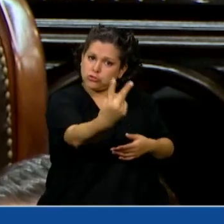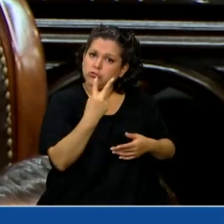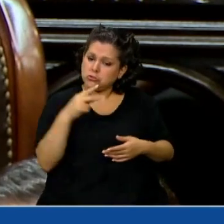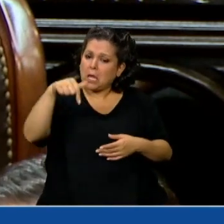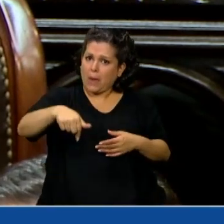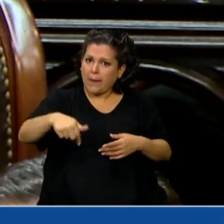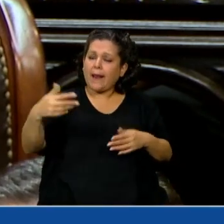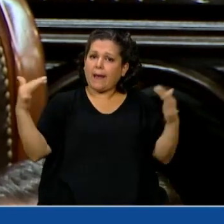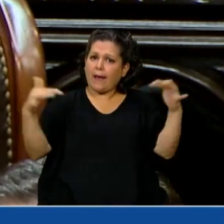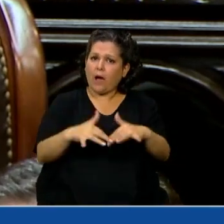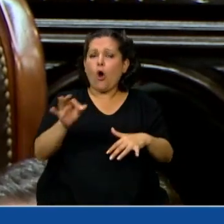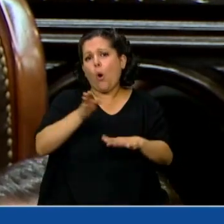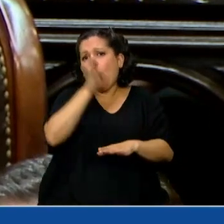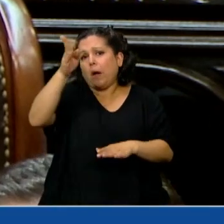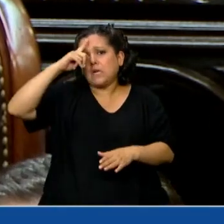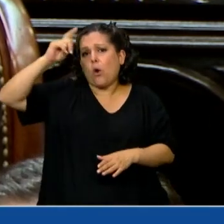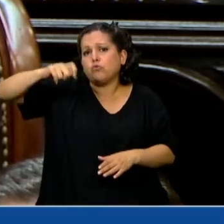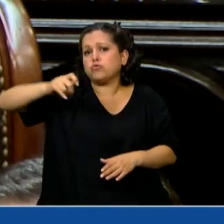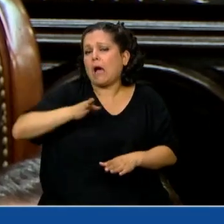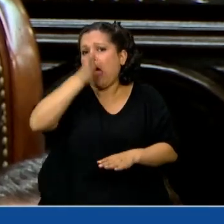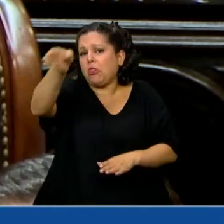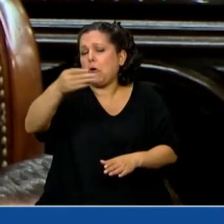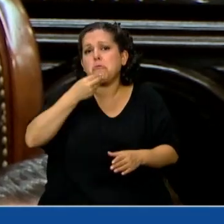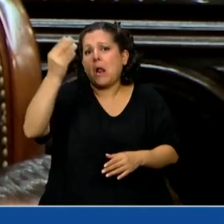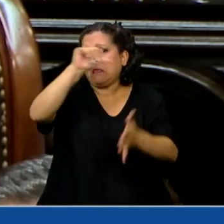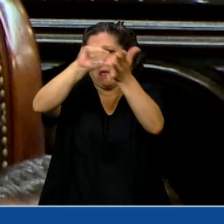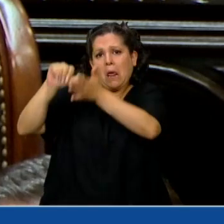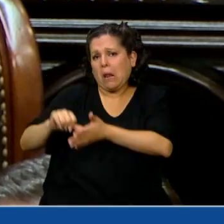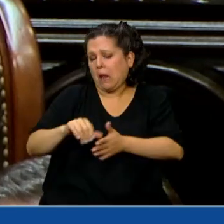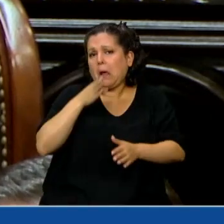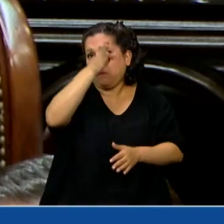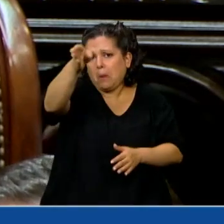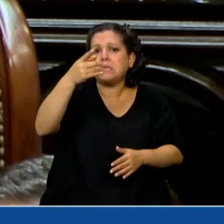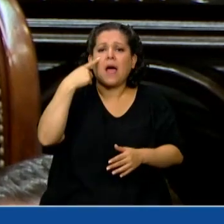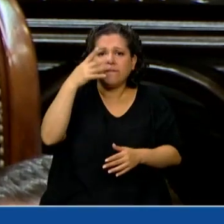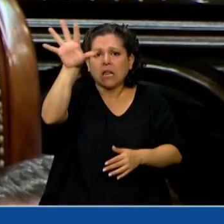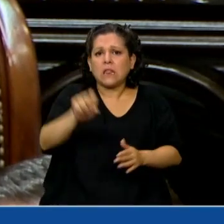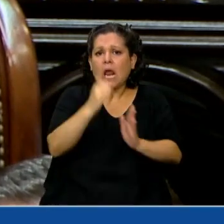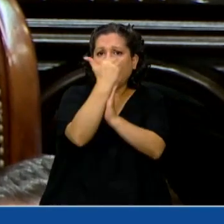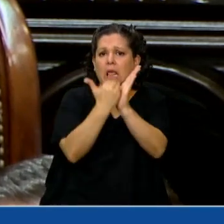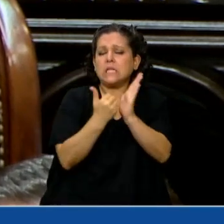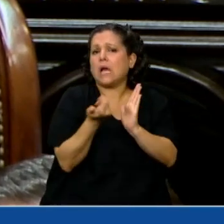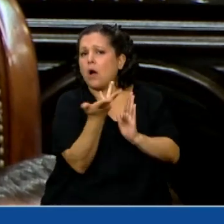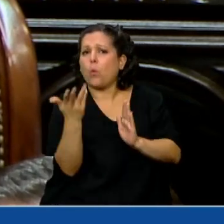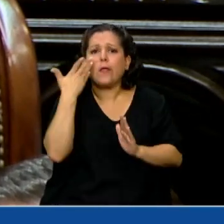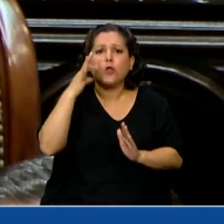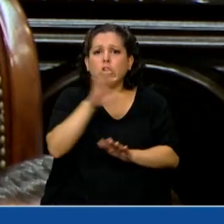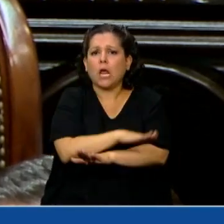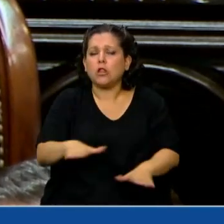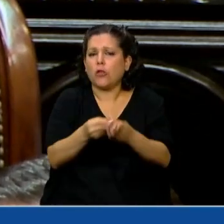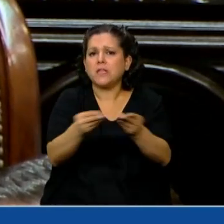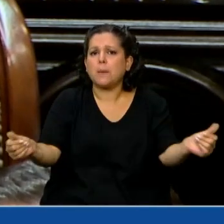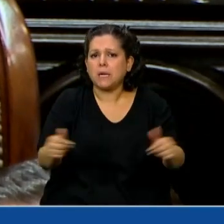un congreso o un juzgado de cualquier lugar del país y hubieran traído la lista de los nietos que no aparecen,